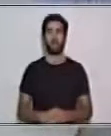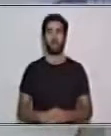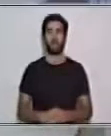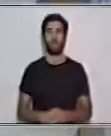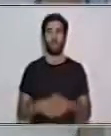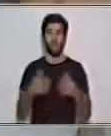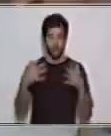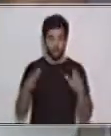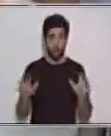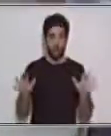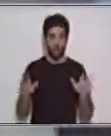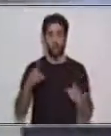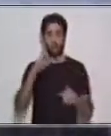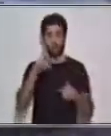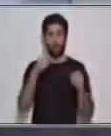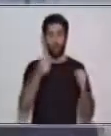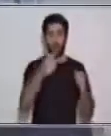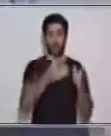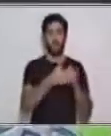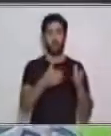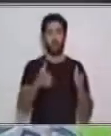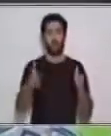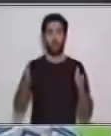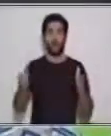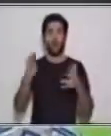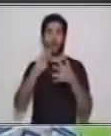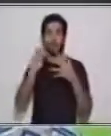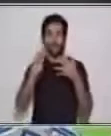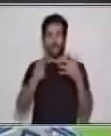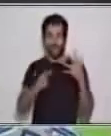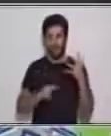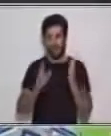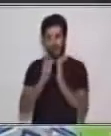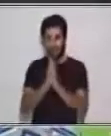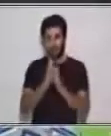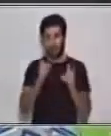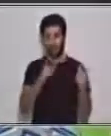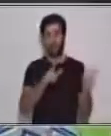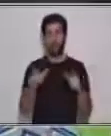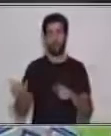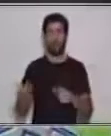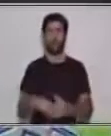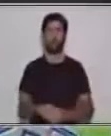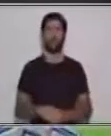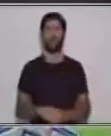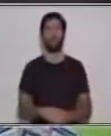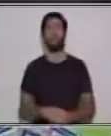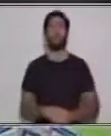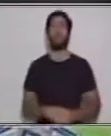Mientras tú preparas los materiales, yo borro esto que tenemos en la pizarra.